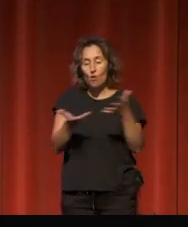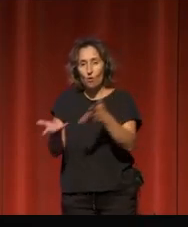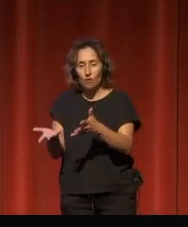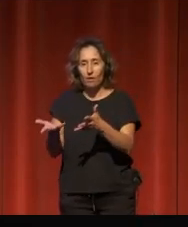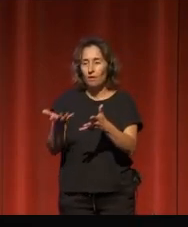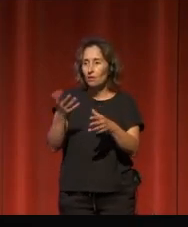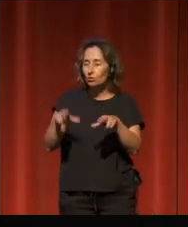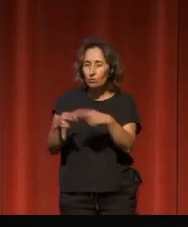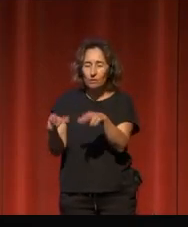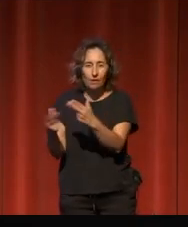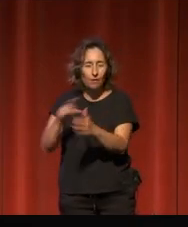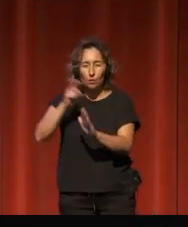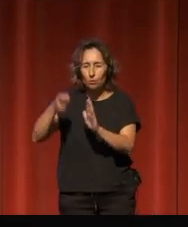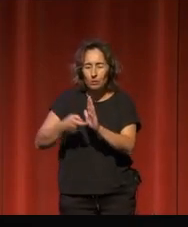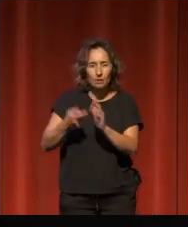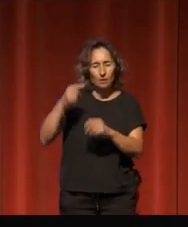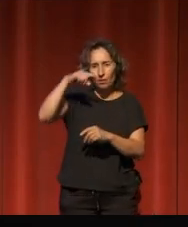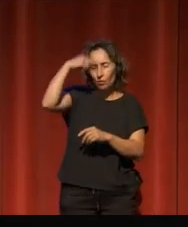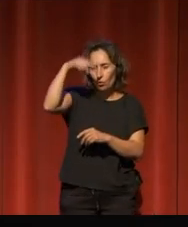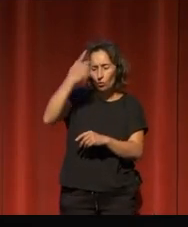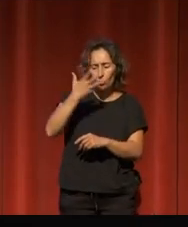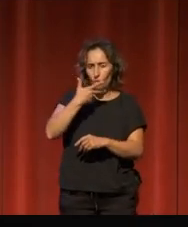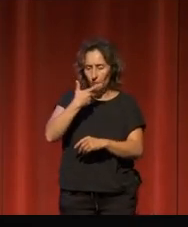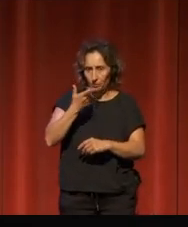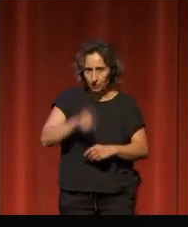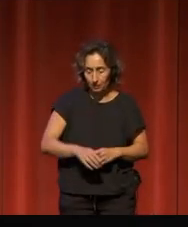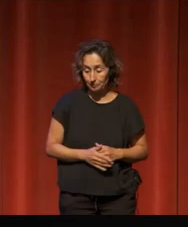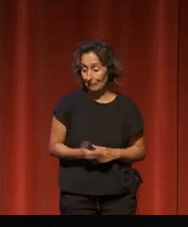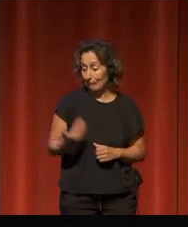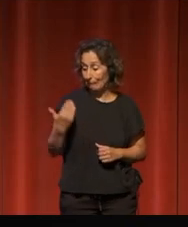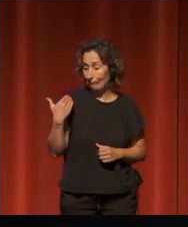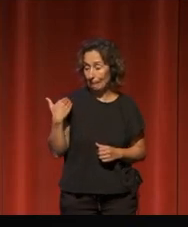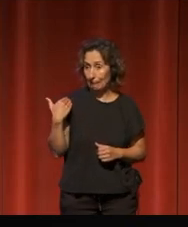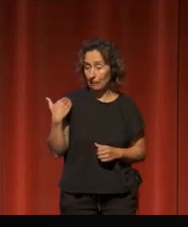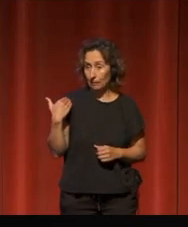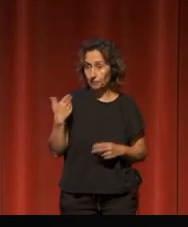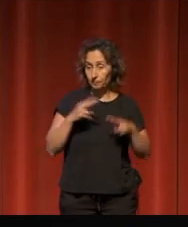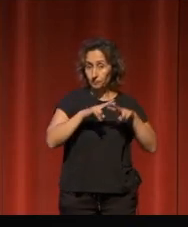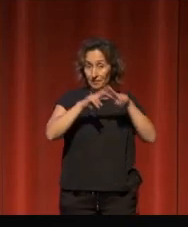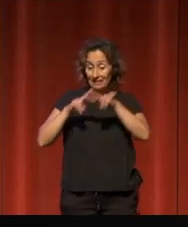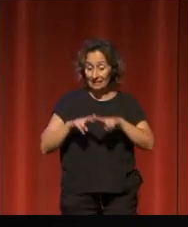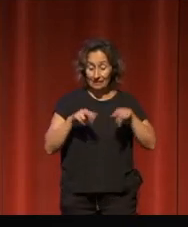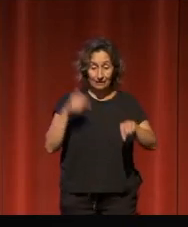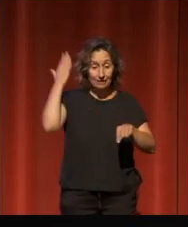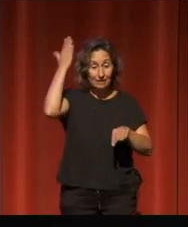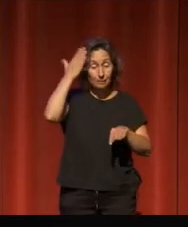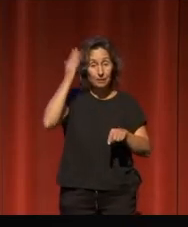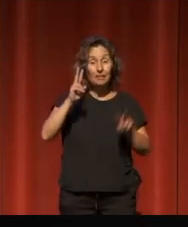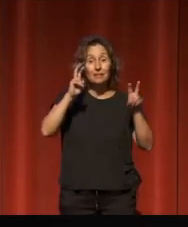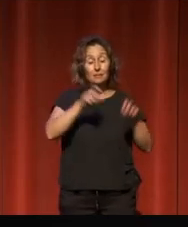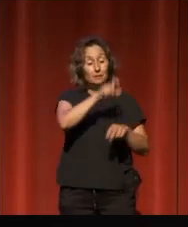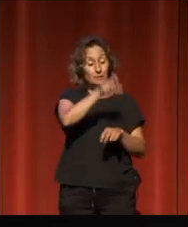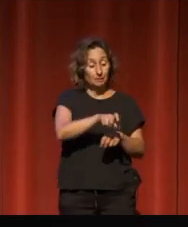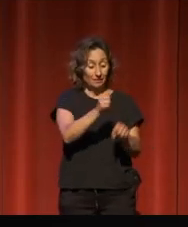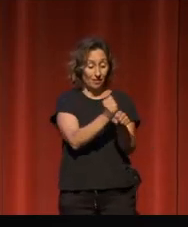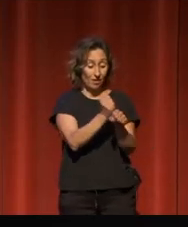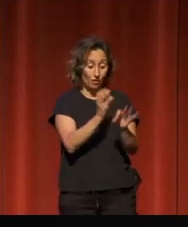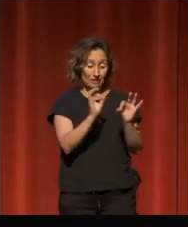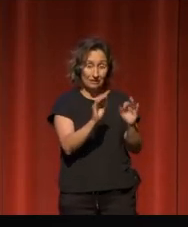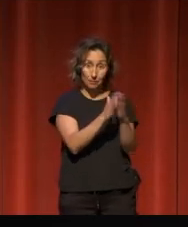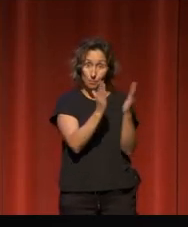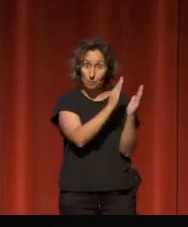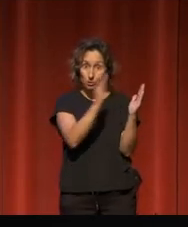toda la sociedad en un reciente estudio que que hemos hecho en navarra sobre el personal de las bibliotecas